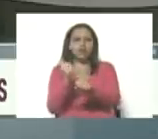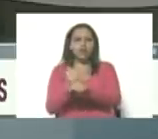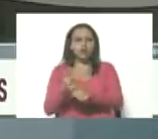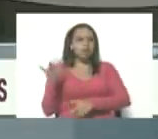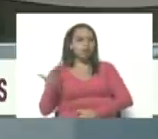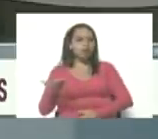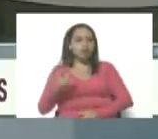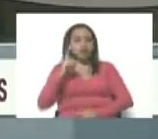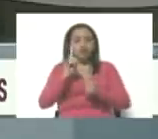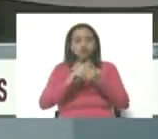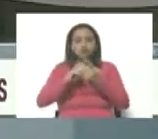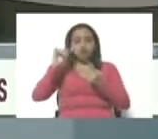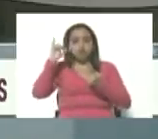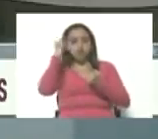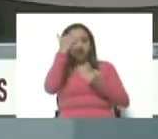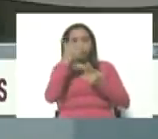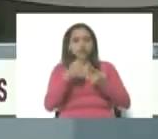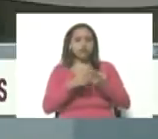Uno en Yaracuy,